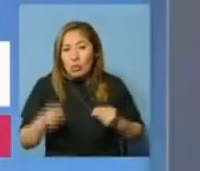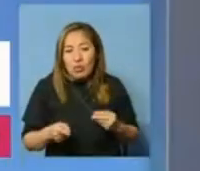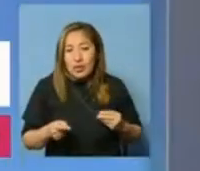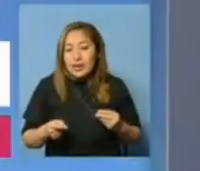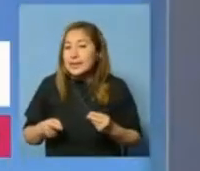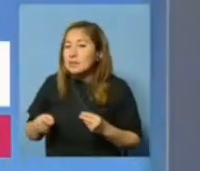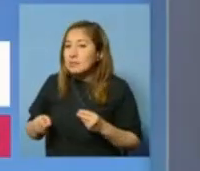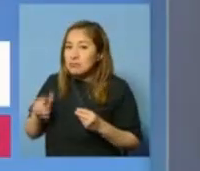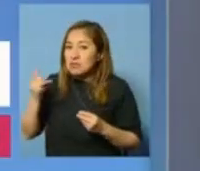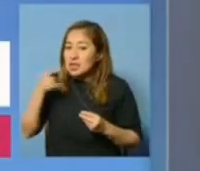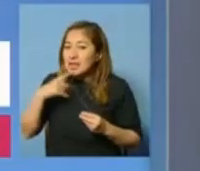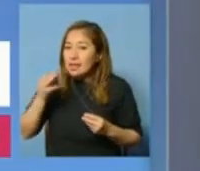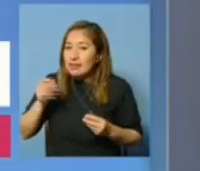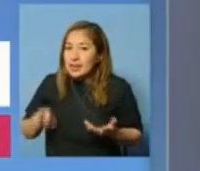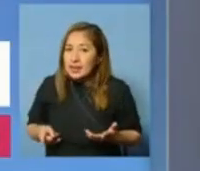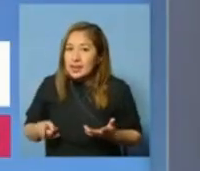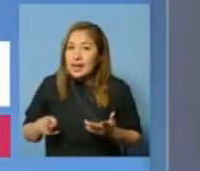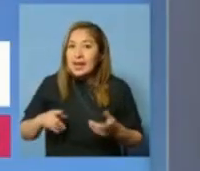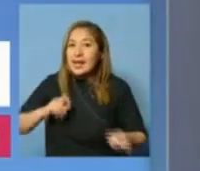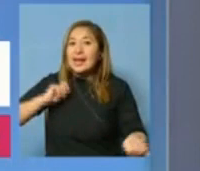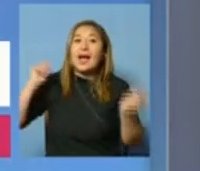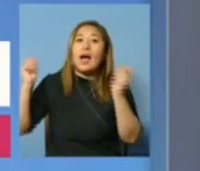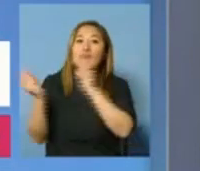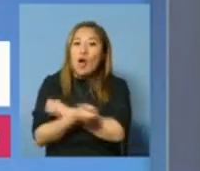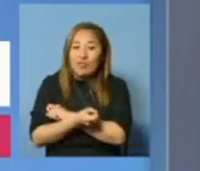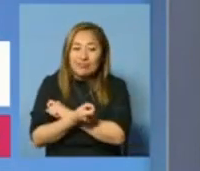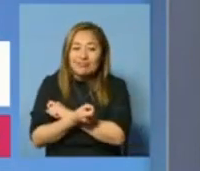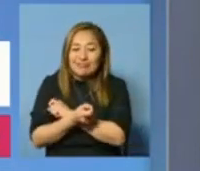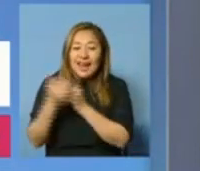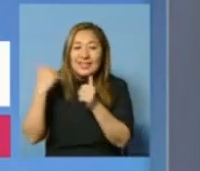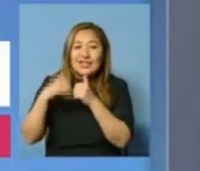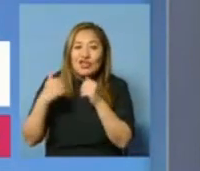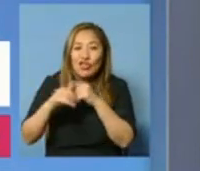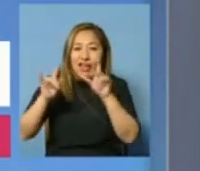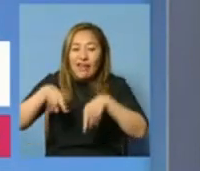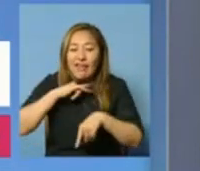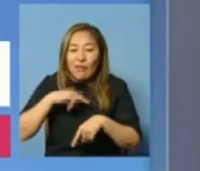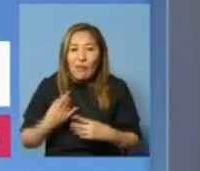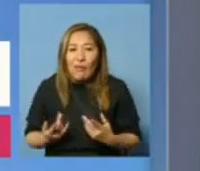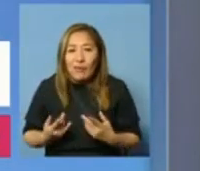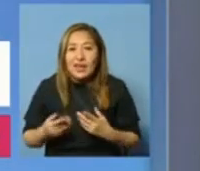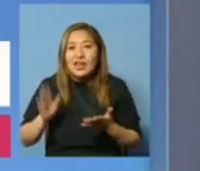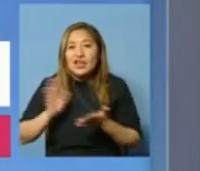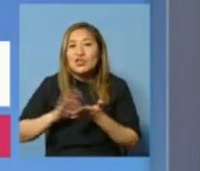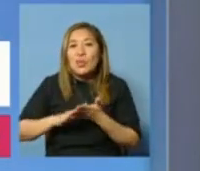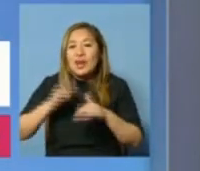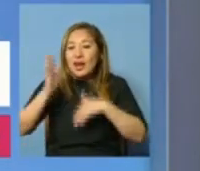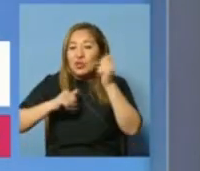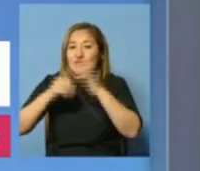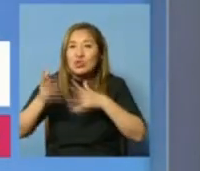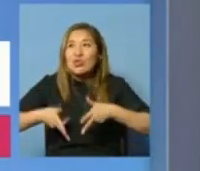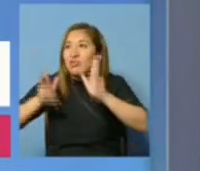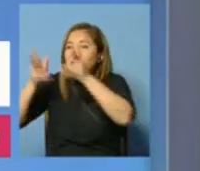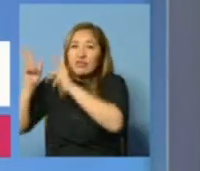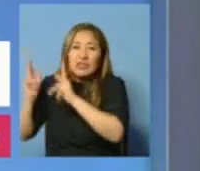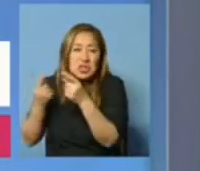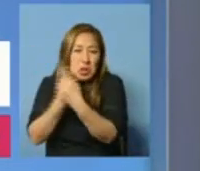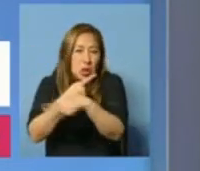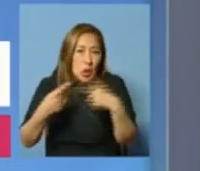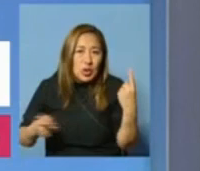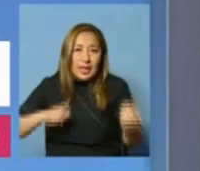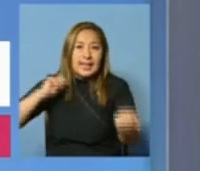logrado realmente dar vuelta una página en la historia de la provincia de Jujuy respecto a la obra pública. Las